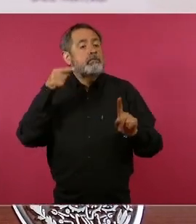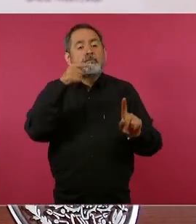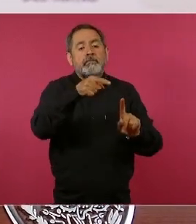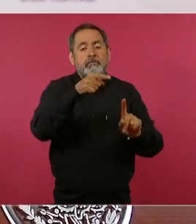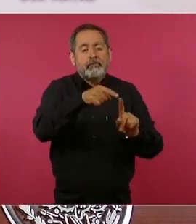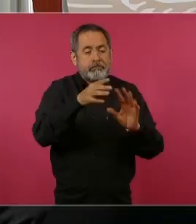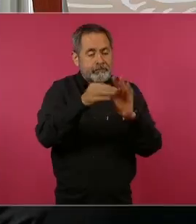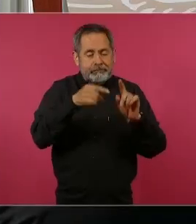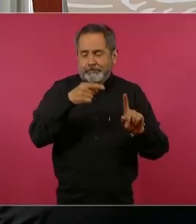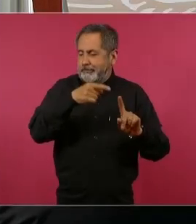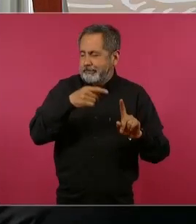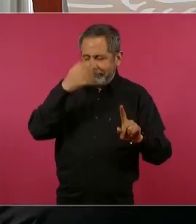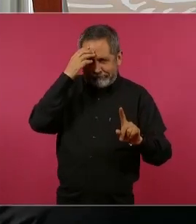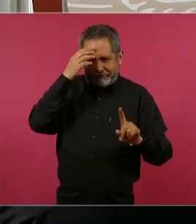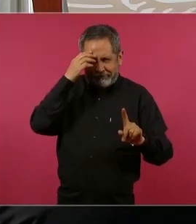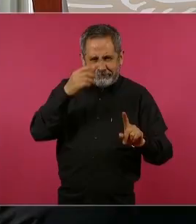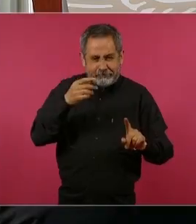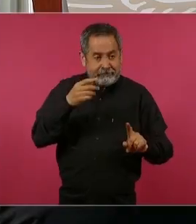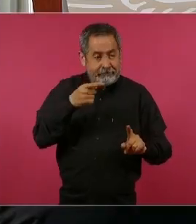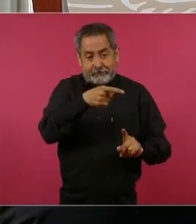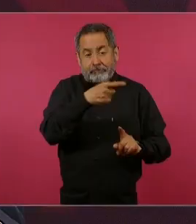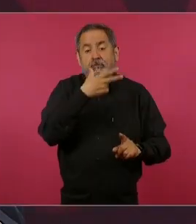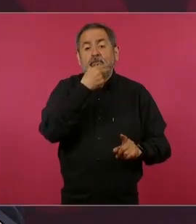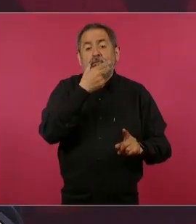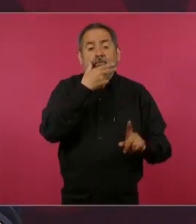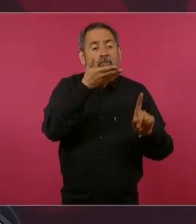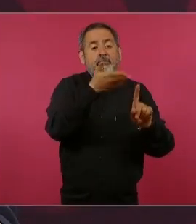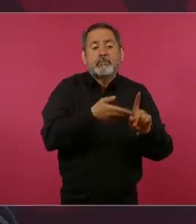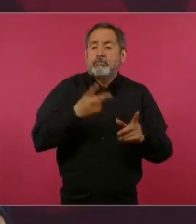al dos veces premiado